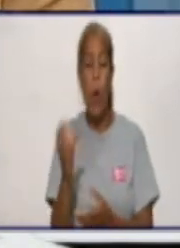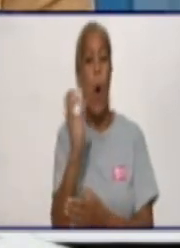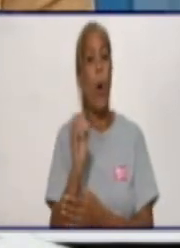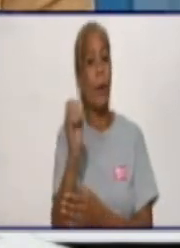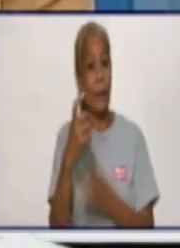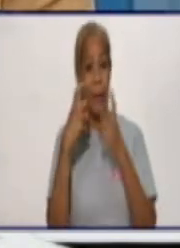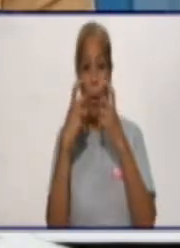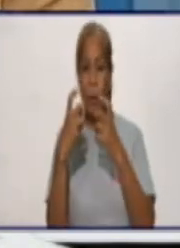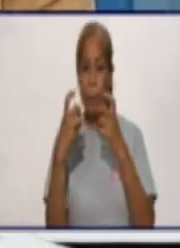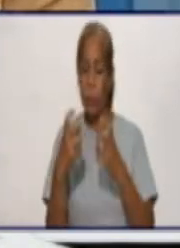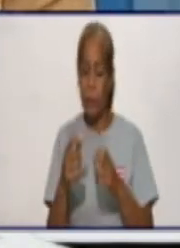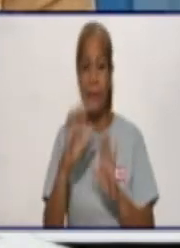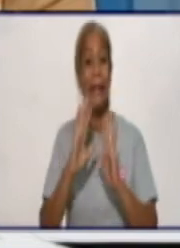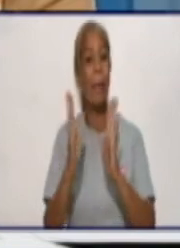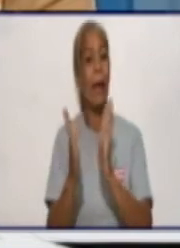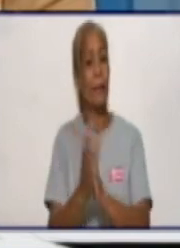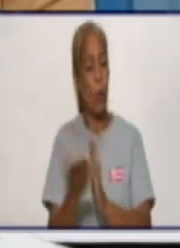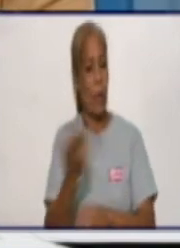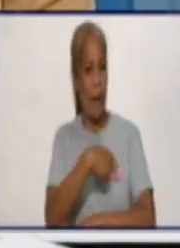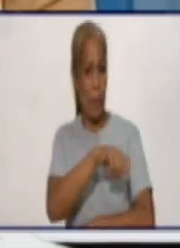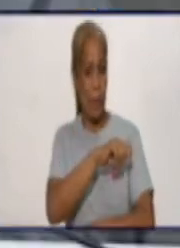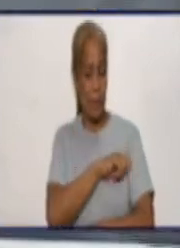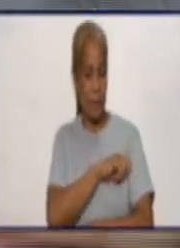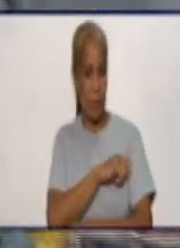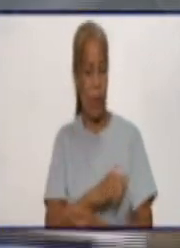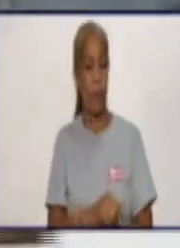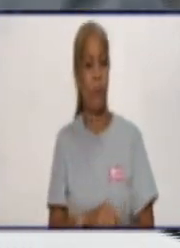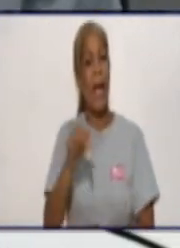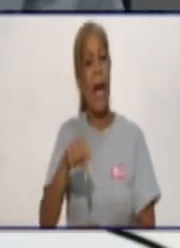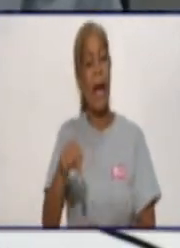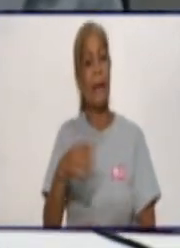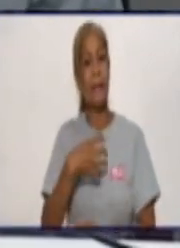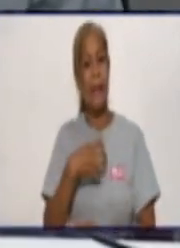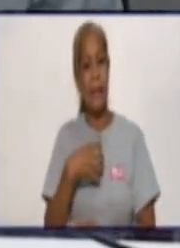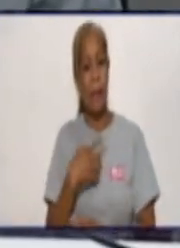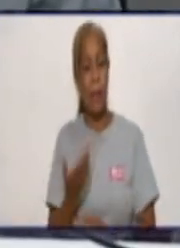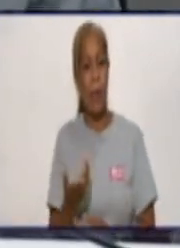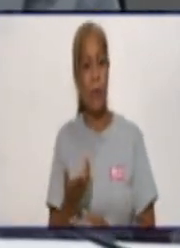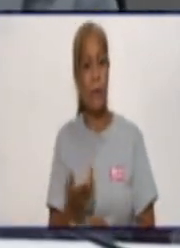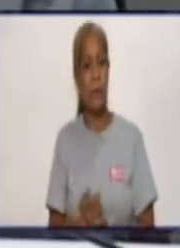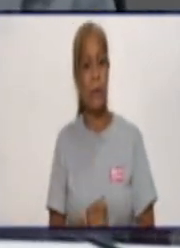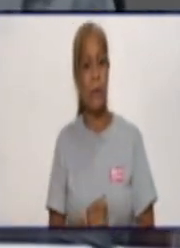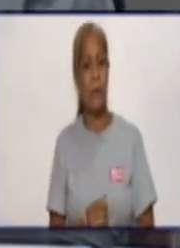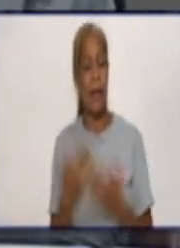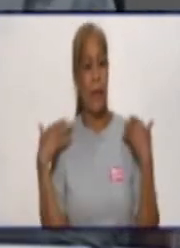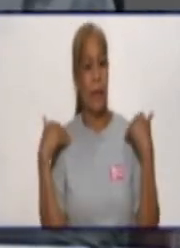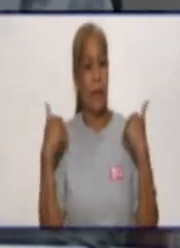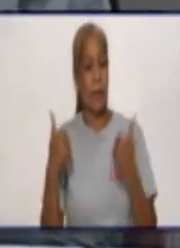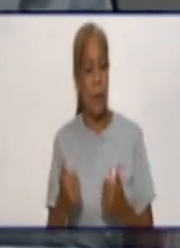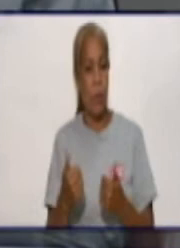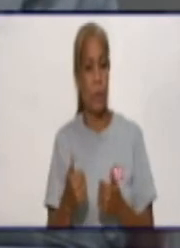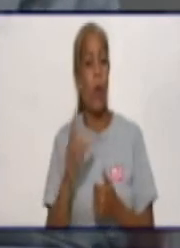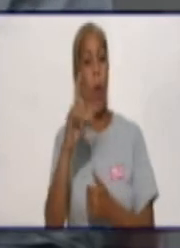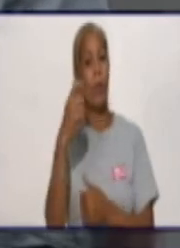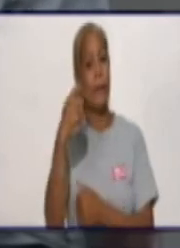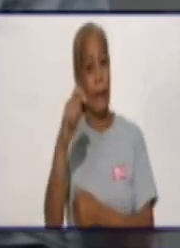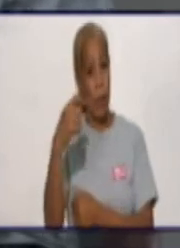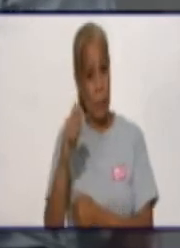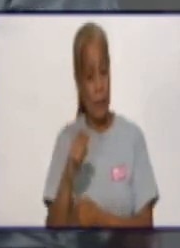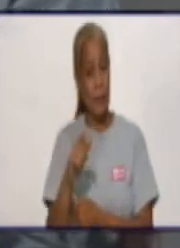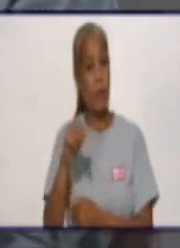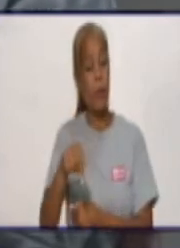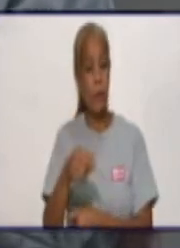ese magnífico momento también aquí tenemos a la dirección del grupo empresarial de comercio y sería una magnífica oportunidad yo creo que